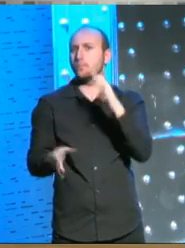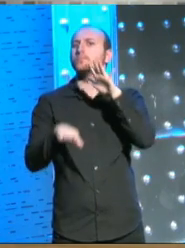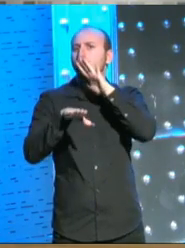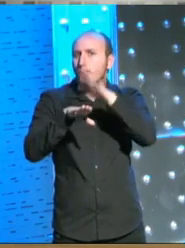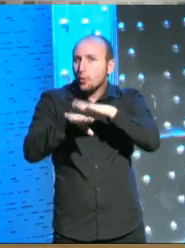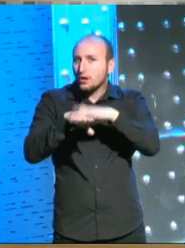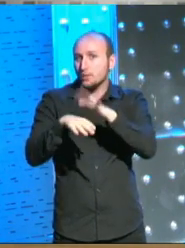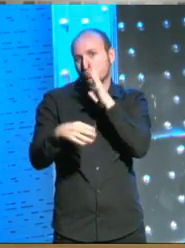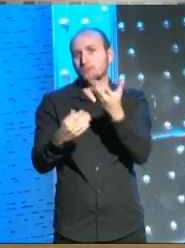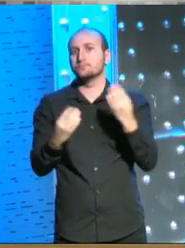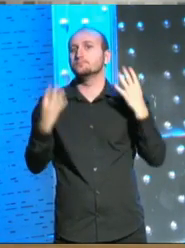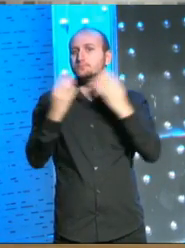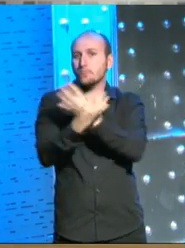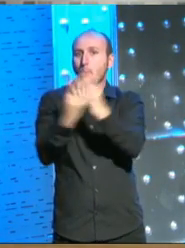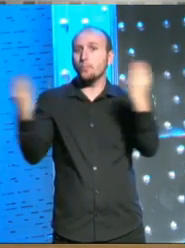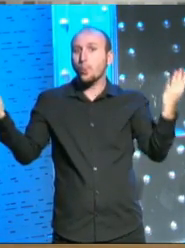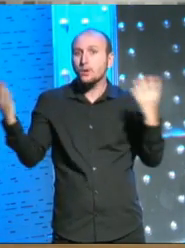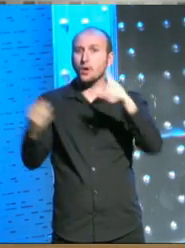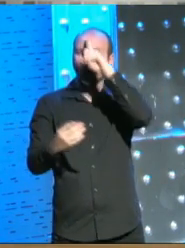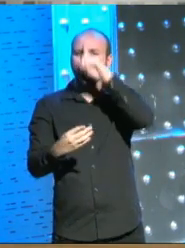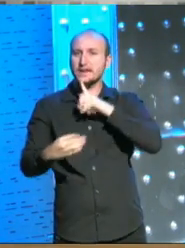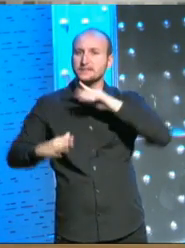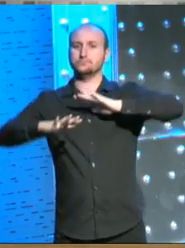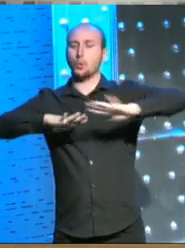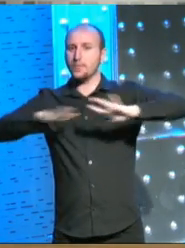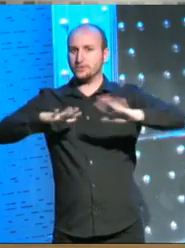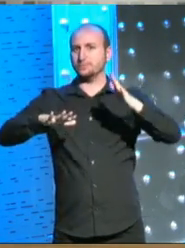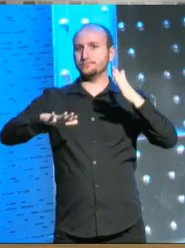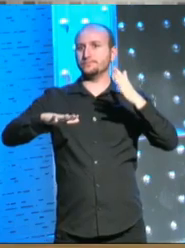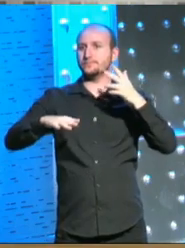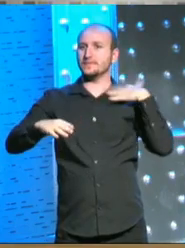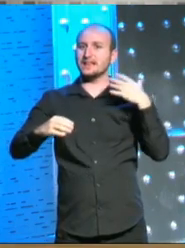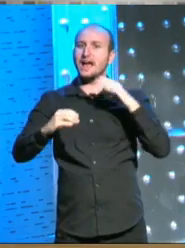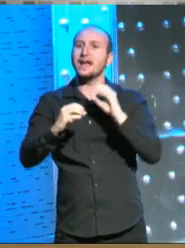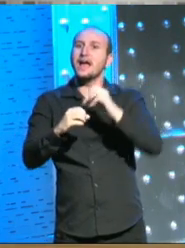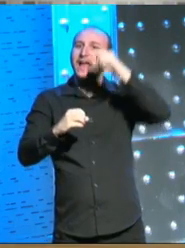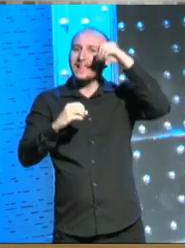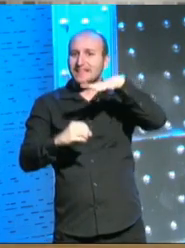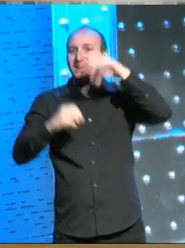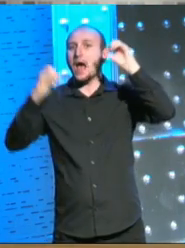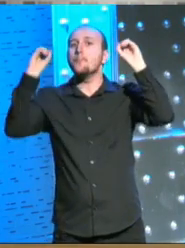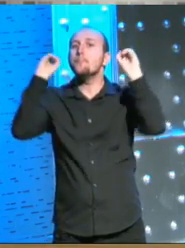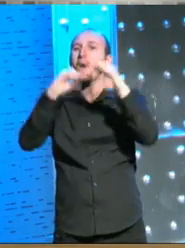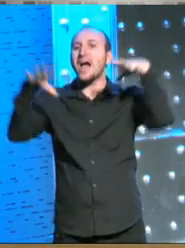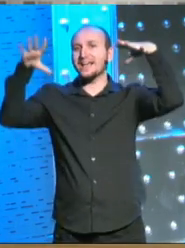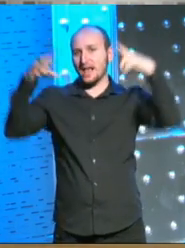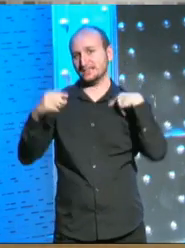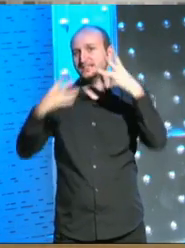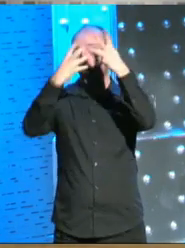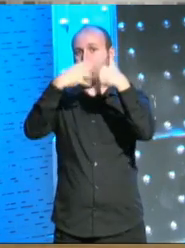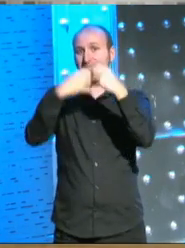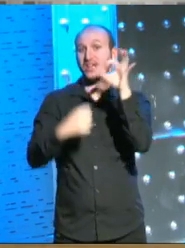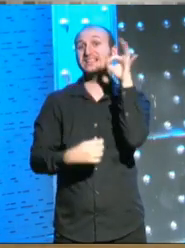El público había visto imágenes en movimiento en la linterna mágica, que era un aparato del siglo XVII,